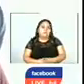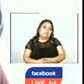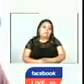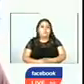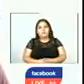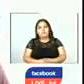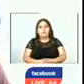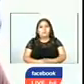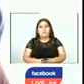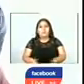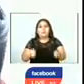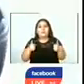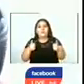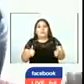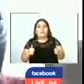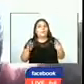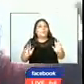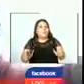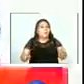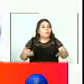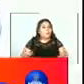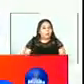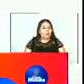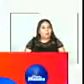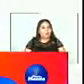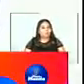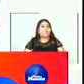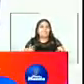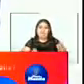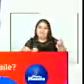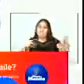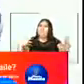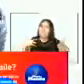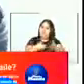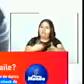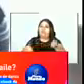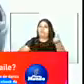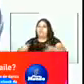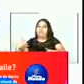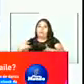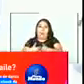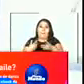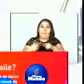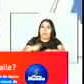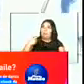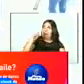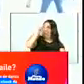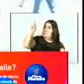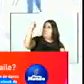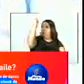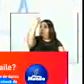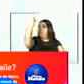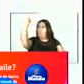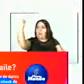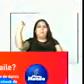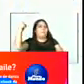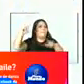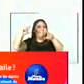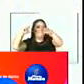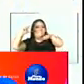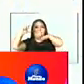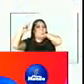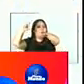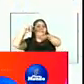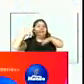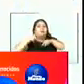Bueno, yo digo que está muy bien, pues porque quiera o no, hay bastantes accidentes por esta zona y ya con ese método, pues ya se va a disminuir. ¿Considera que con